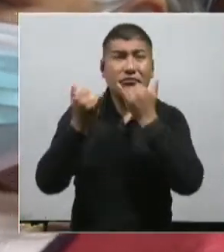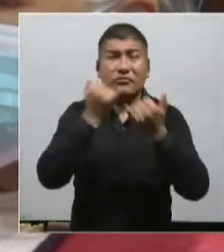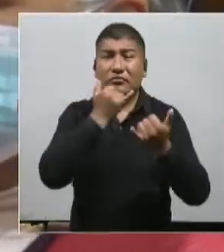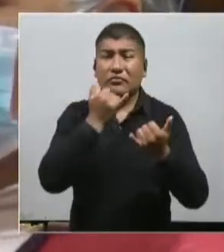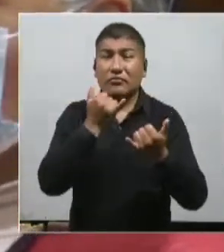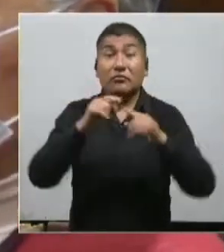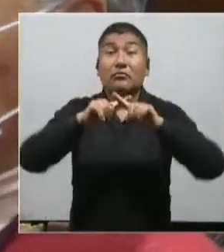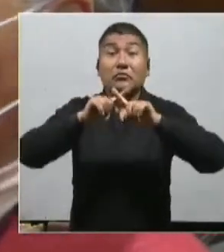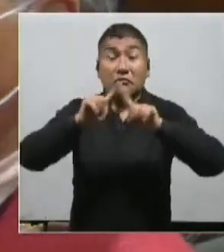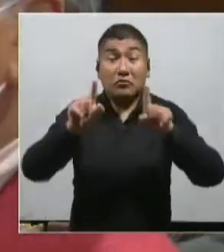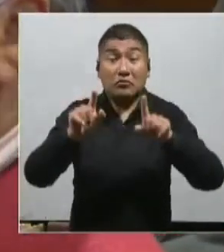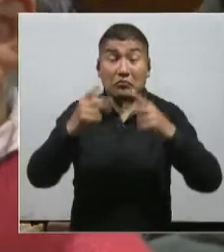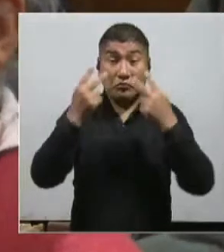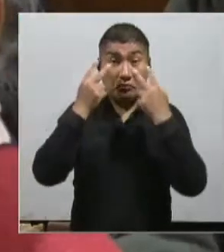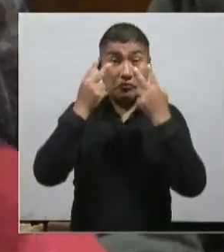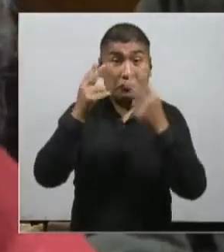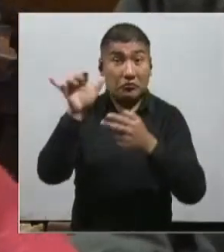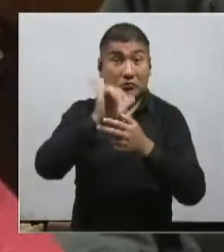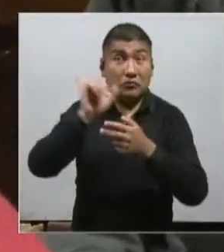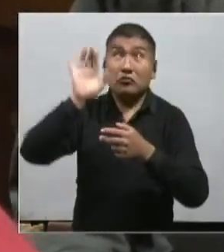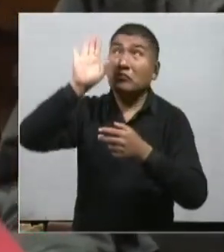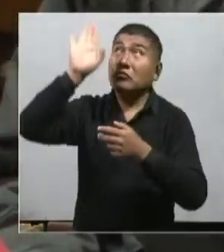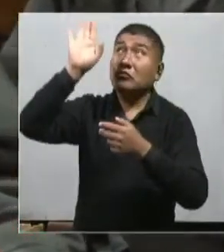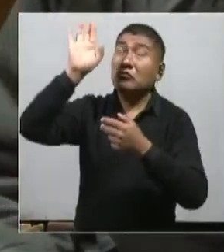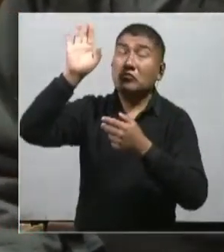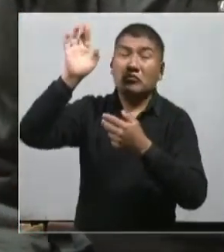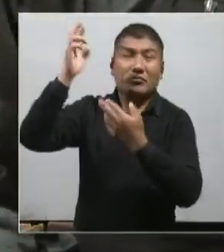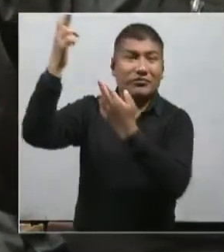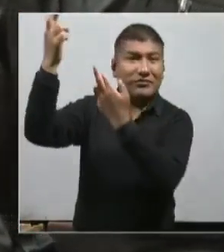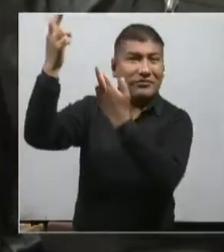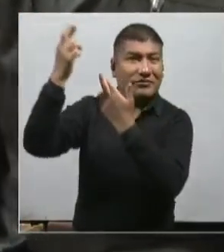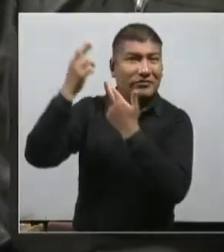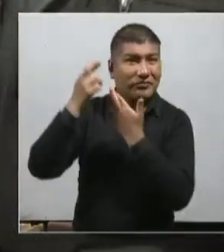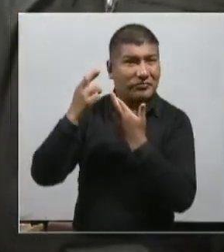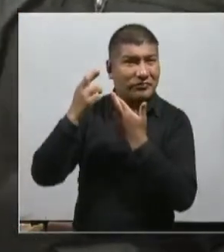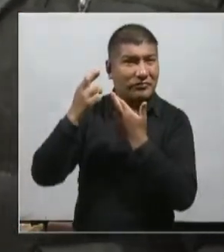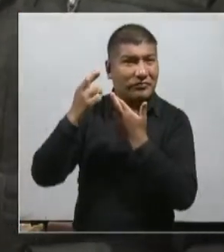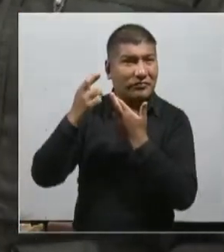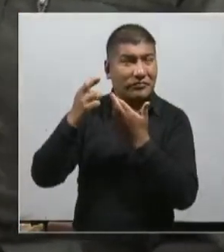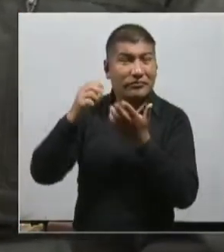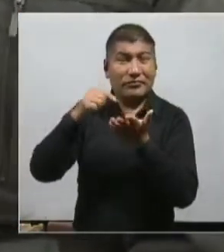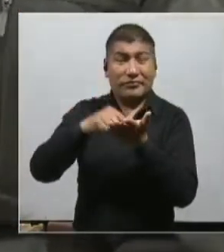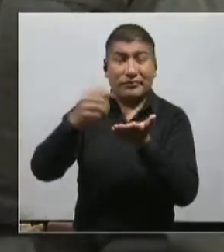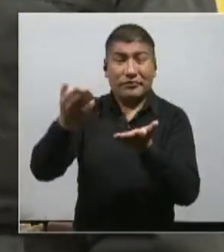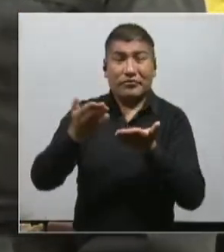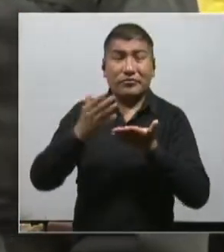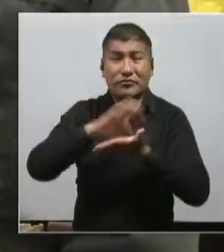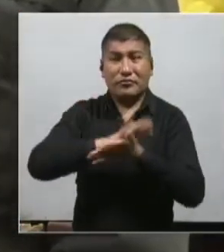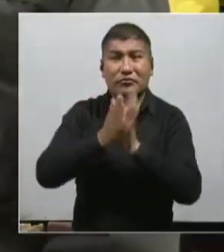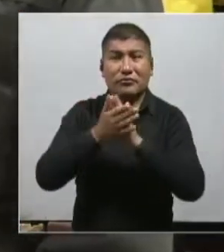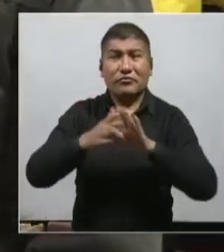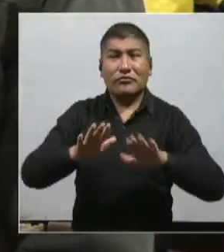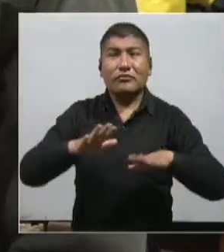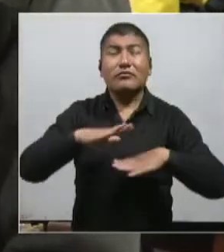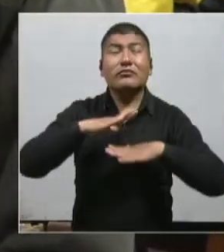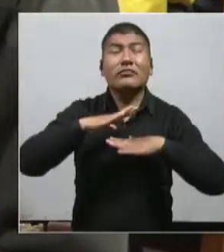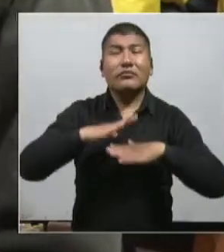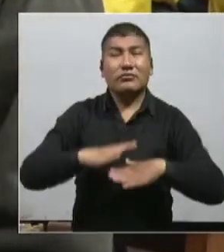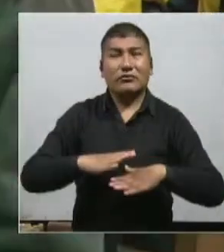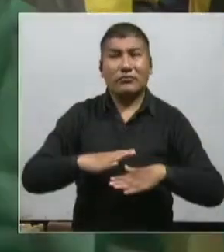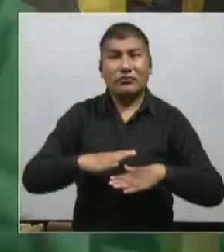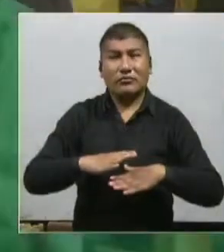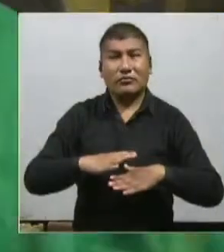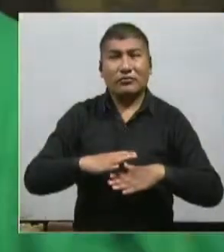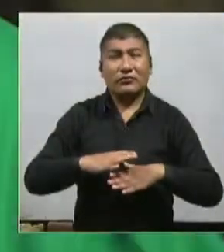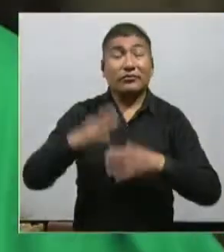Pero escuchemos también la respuesta del profeta en un texto que nos llena de paz y de serenidad. Y es